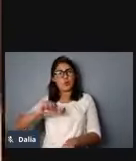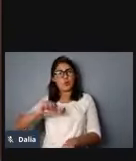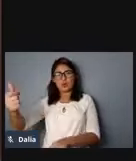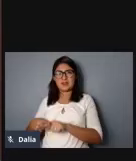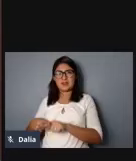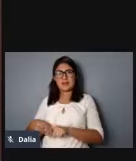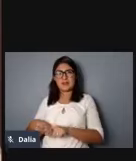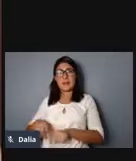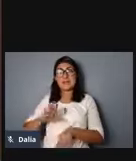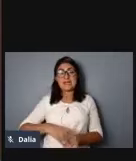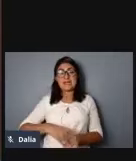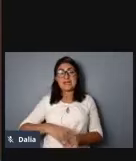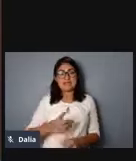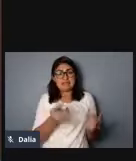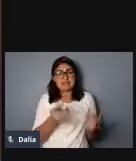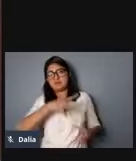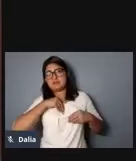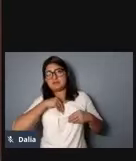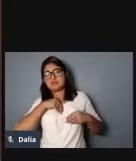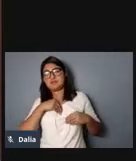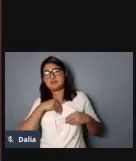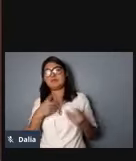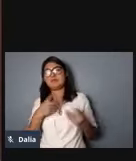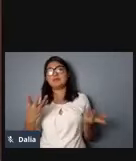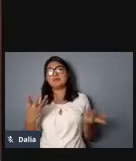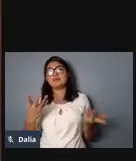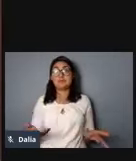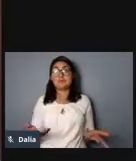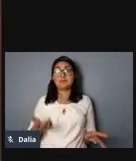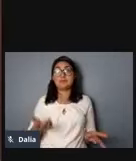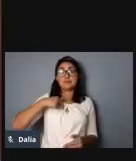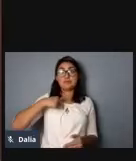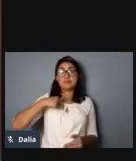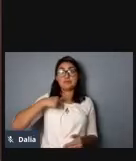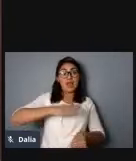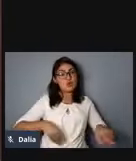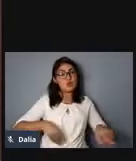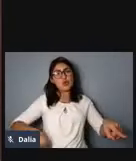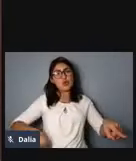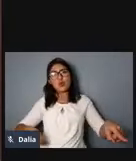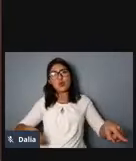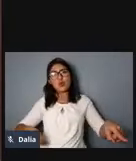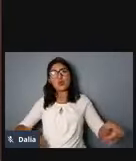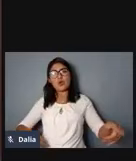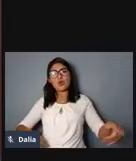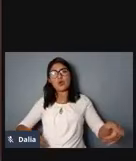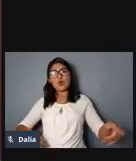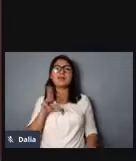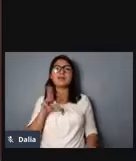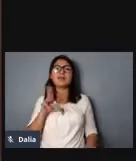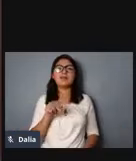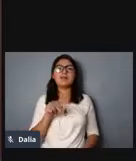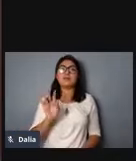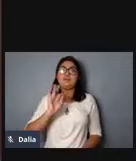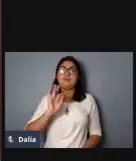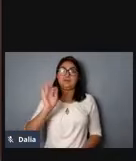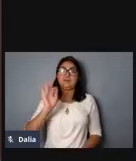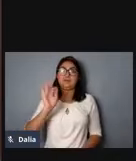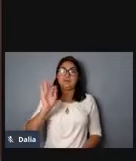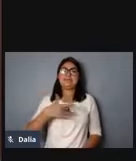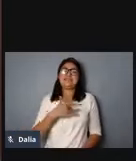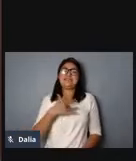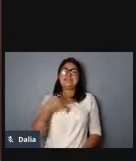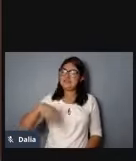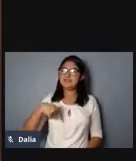terrible de ahora sentirme culpable por algo que no se me demostró con